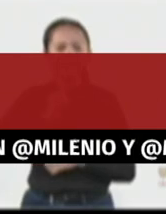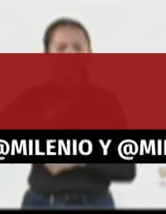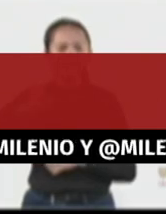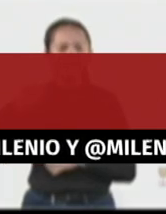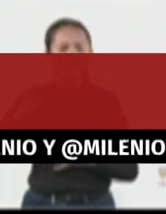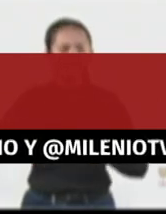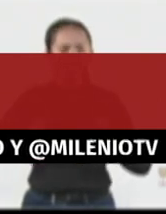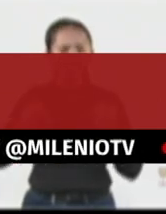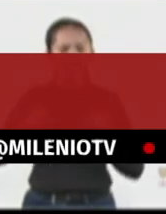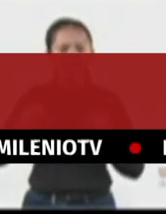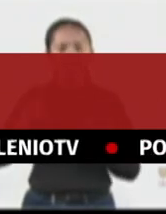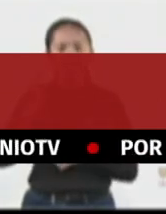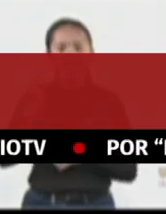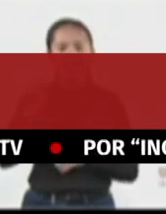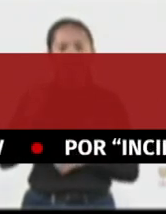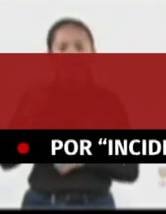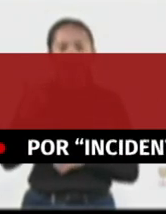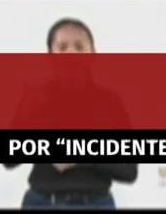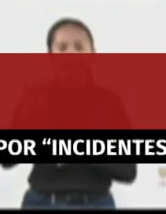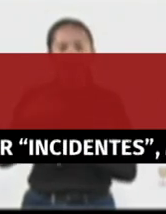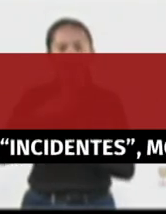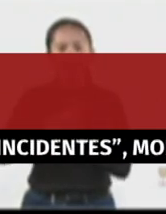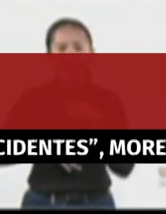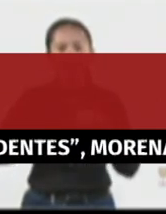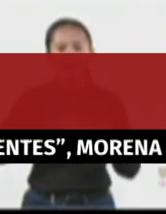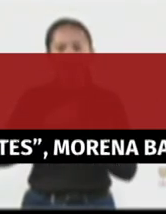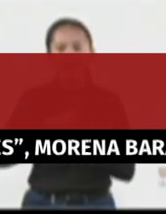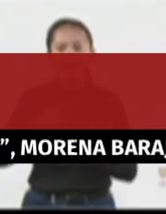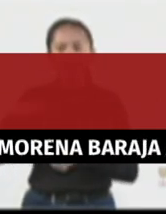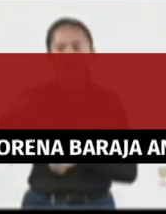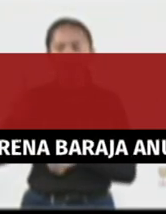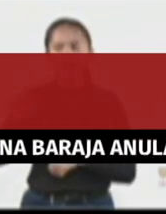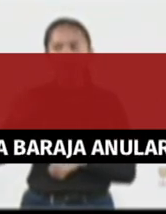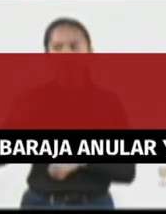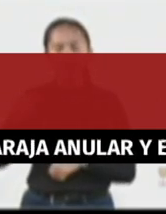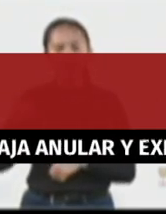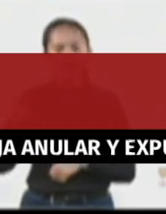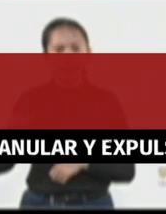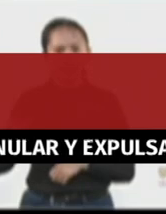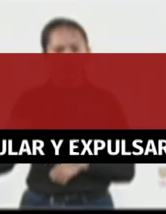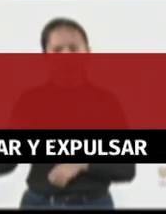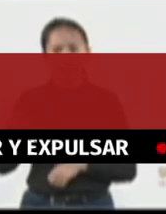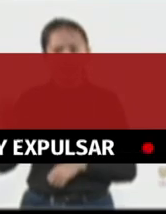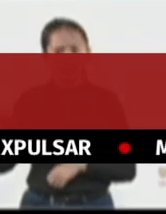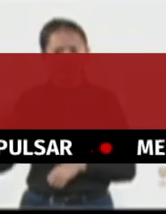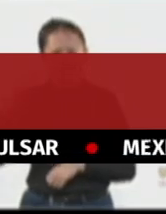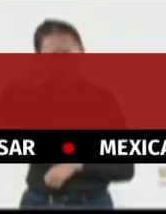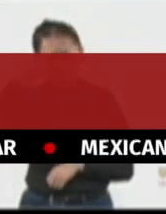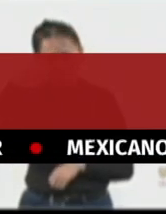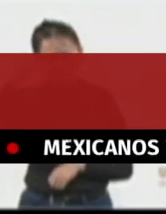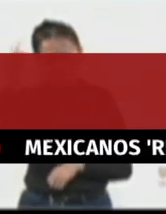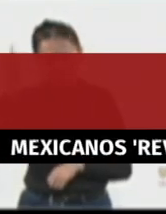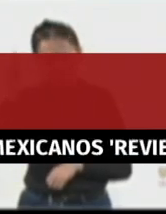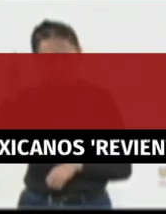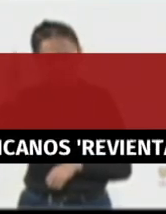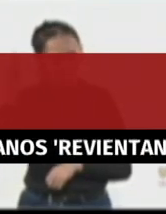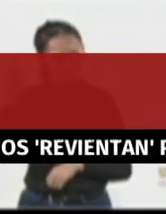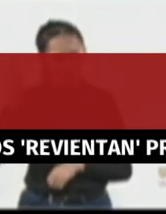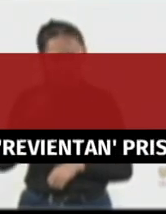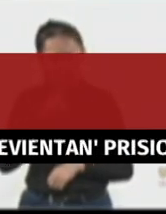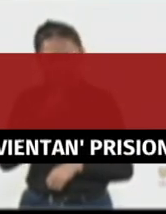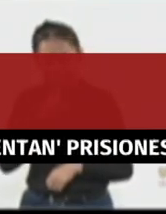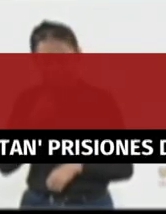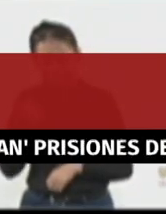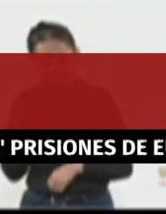de 27 años, Katia, que no es que la haya visto fácil cuando era niña.